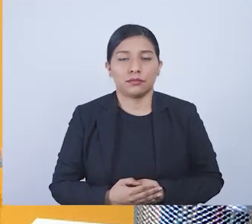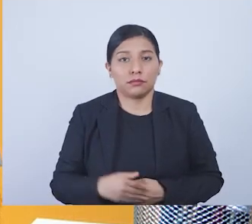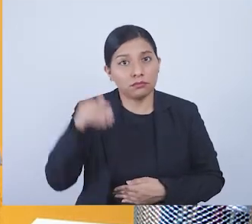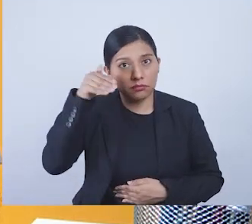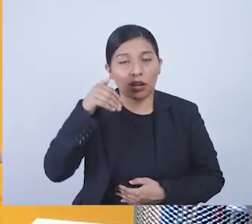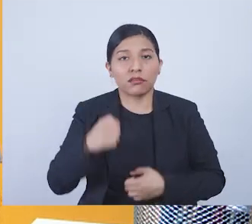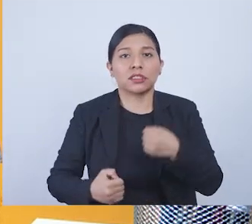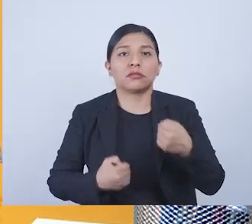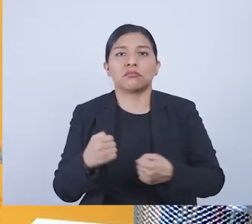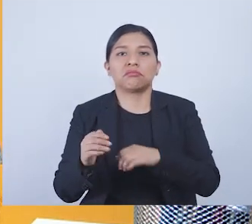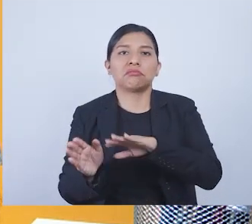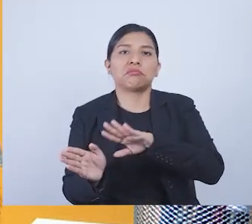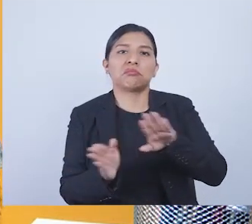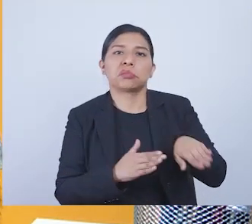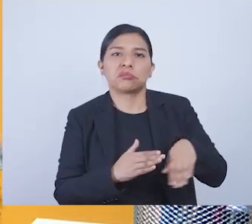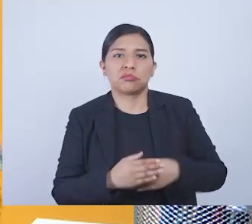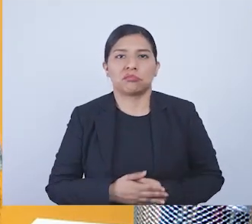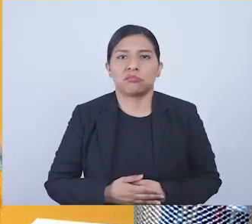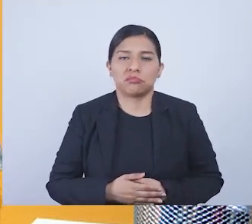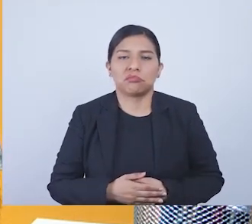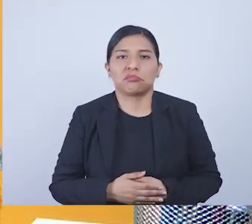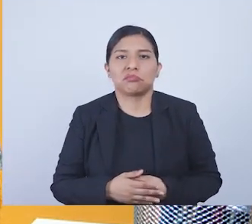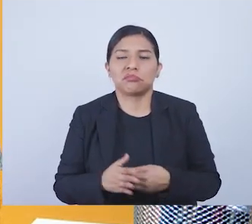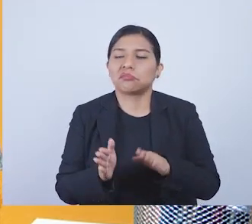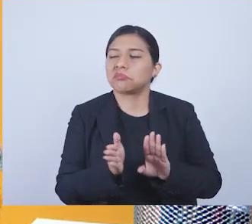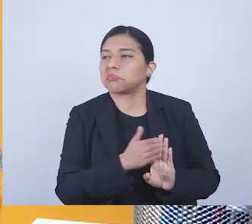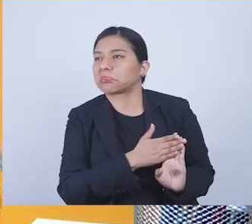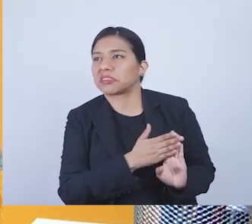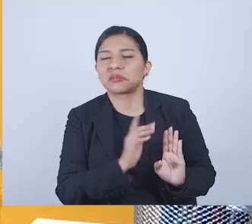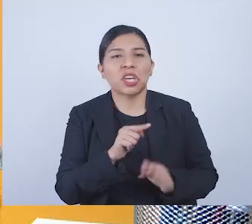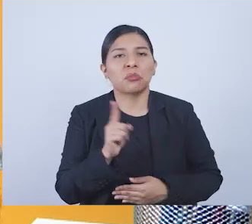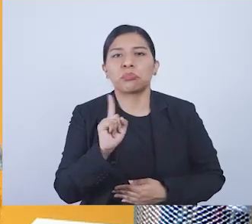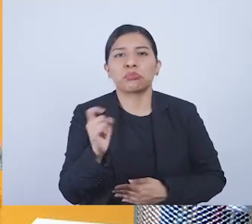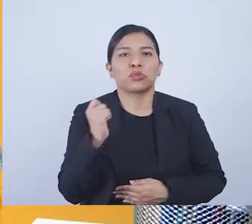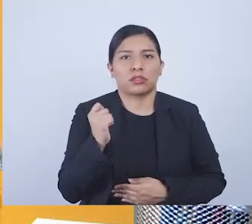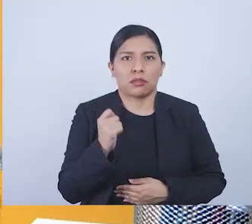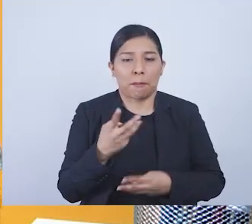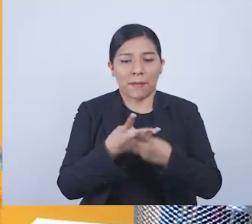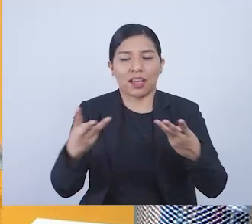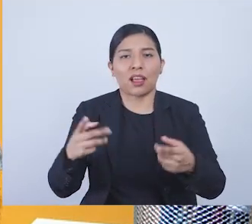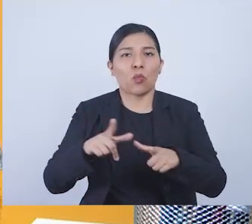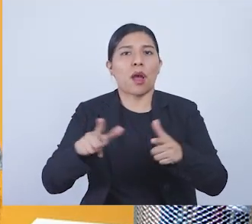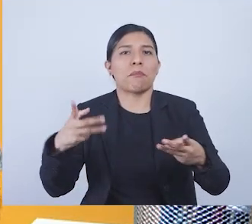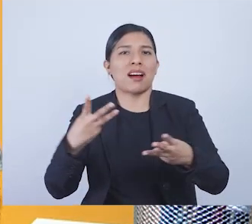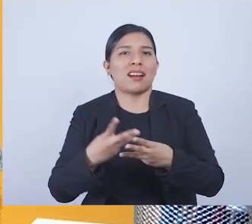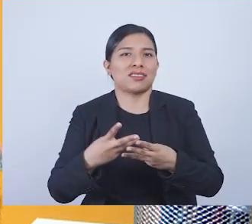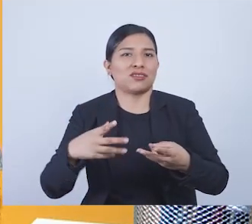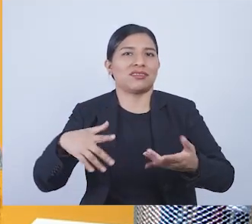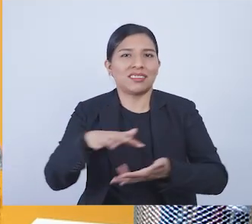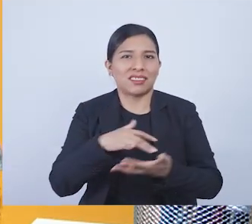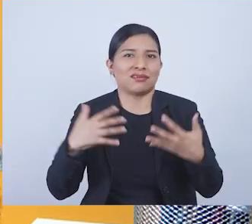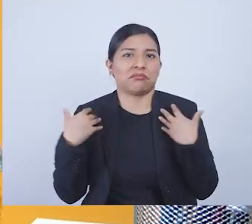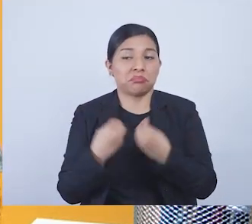física discriminada de las otras asignaturas. No puede seguir la educación física